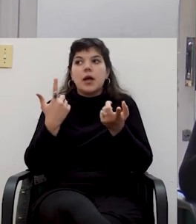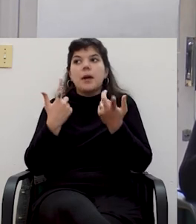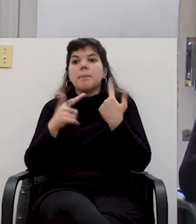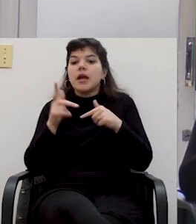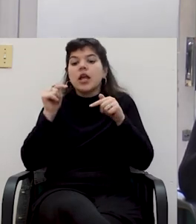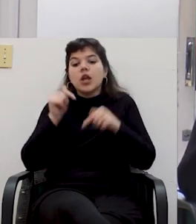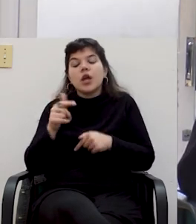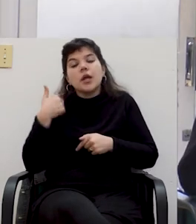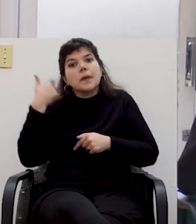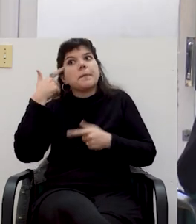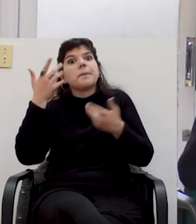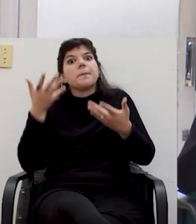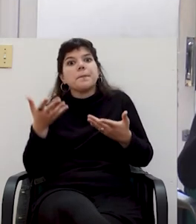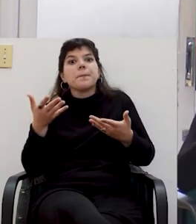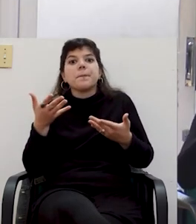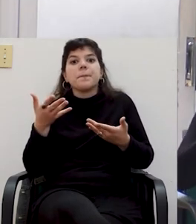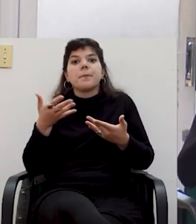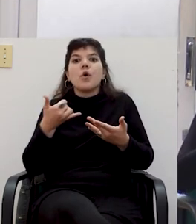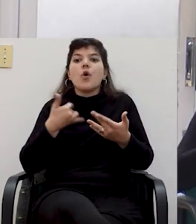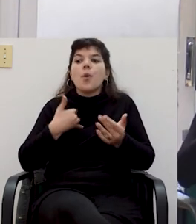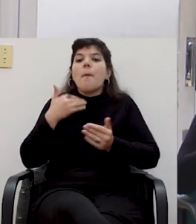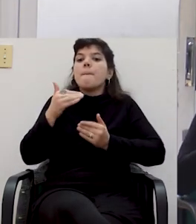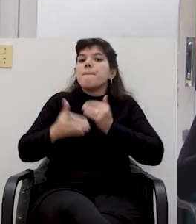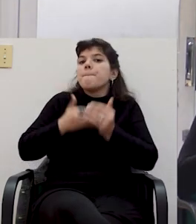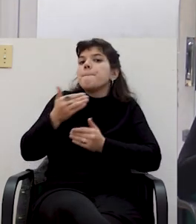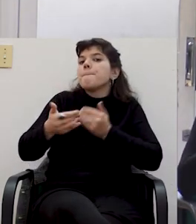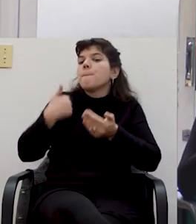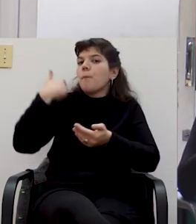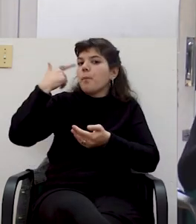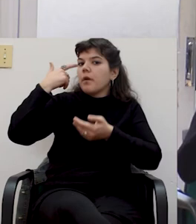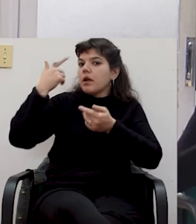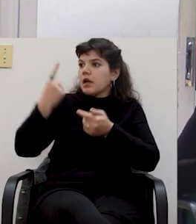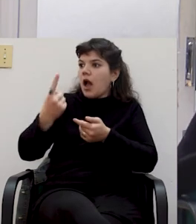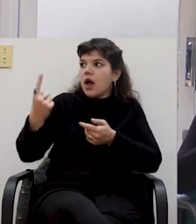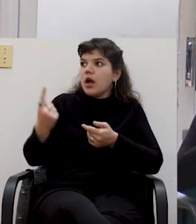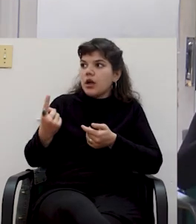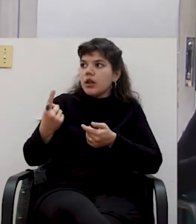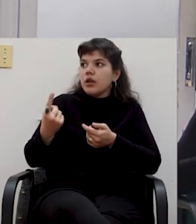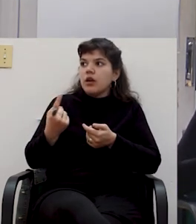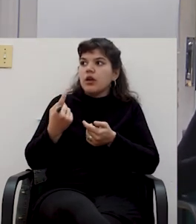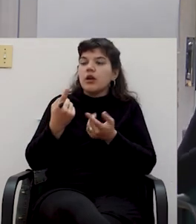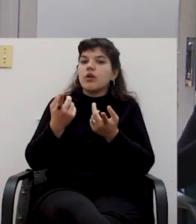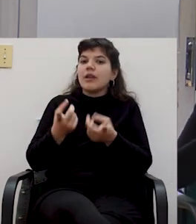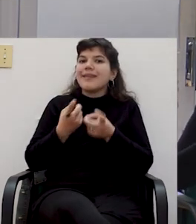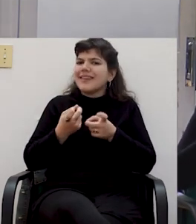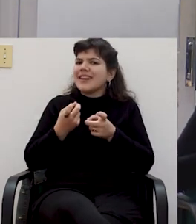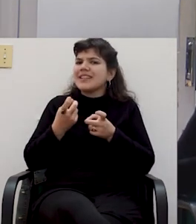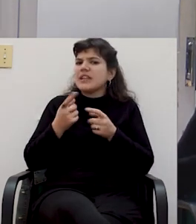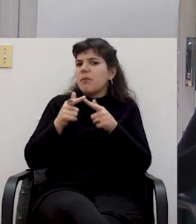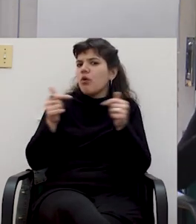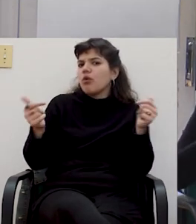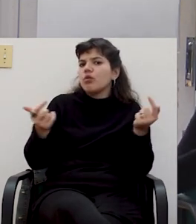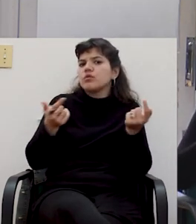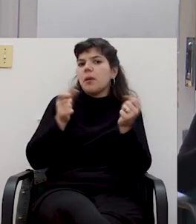hace pensar en los modos de pensar que tenemos, o sea, que necesitamos instrumentos para